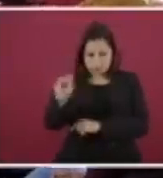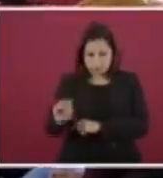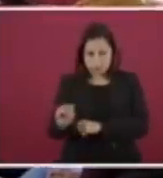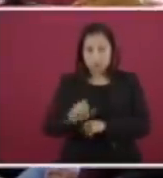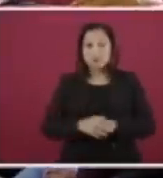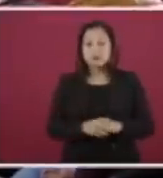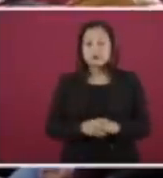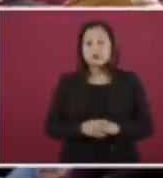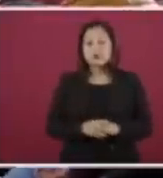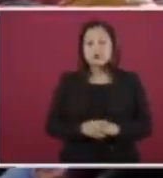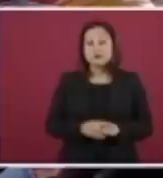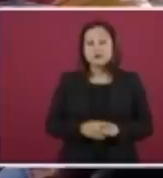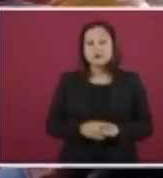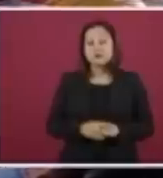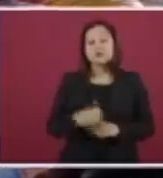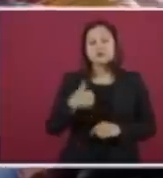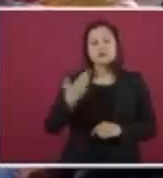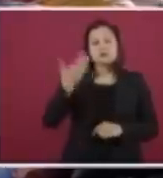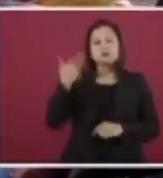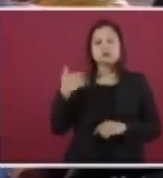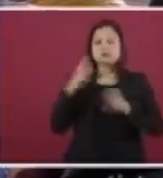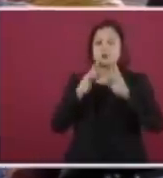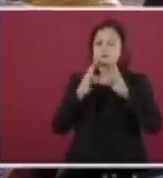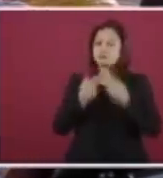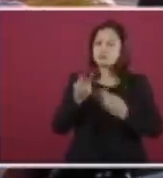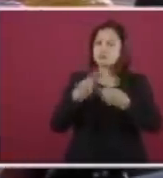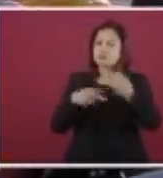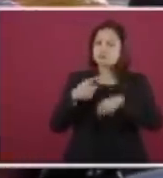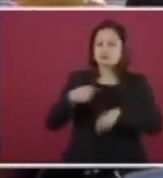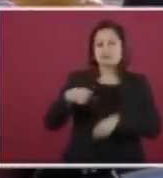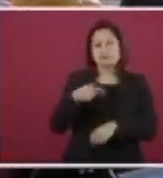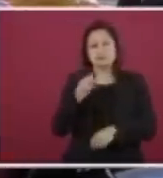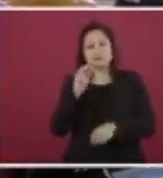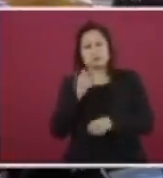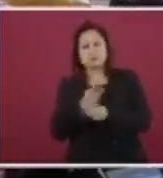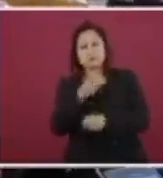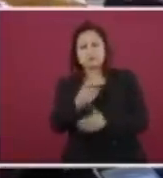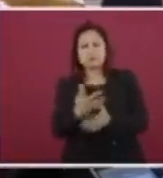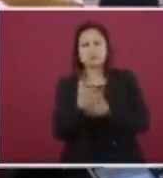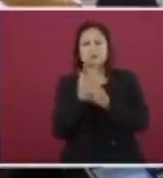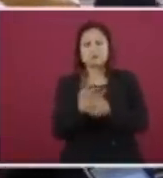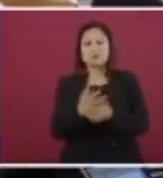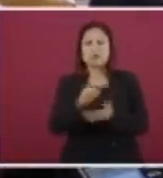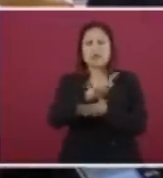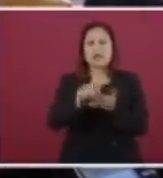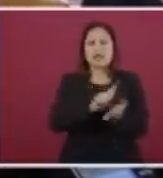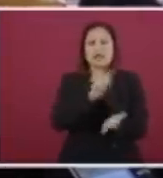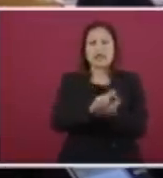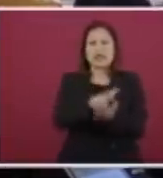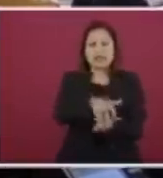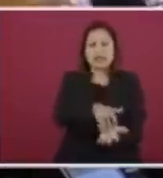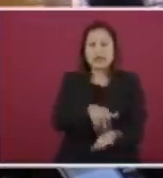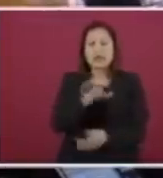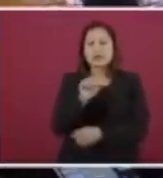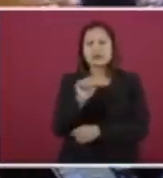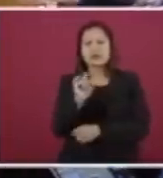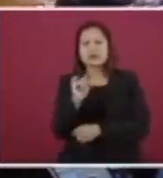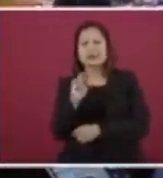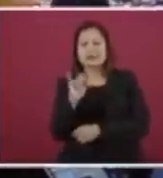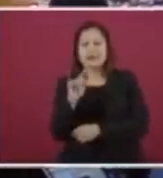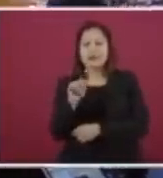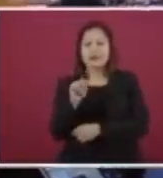Estuve en reuniones anteriores y usted precisamente hablaba de la ley de austeridad. ¿La ley de austeridad solamente aplica para el gobierno